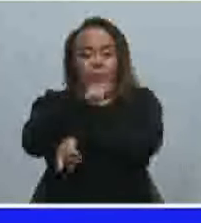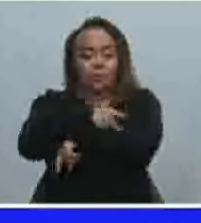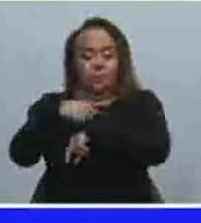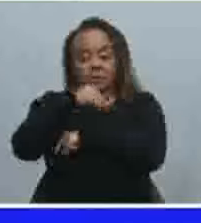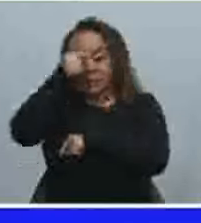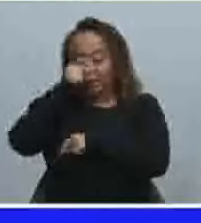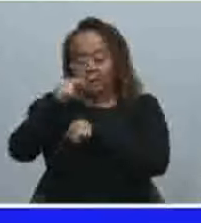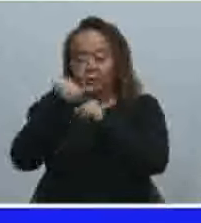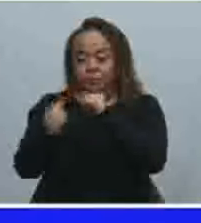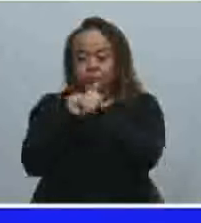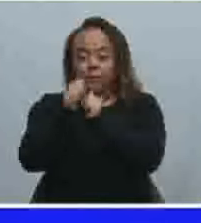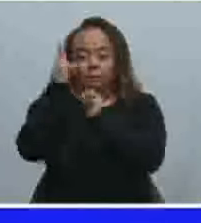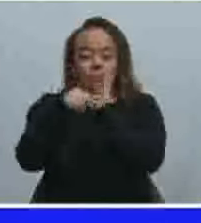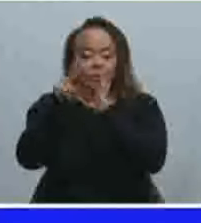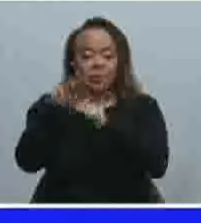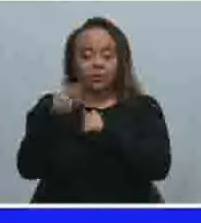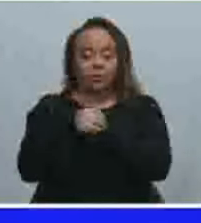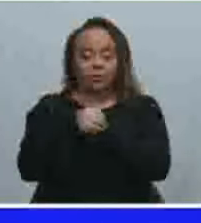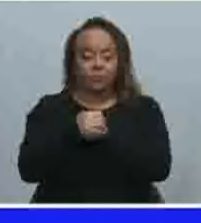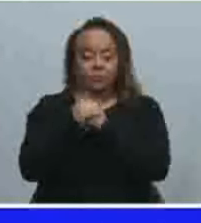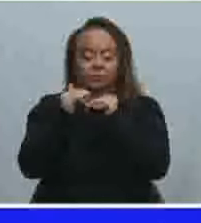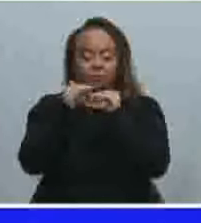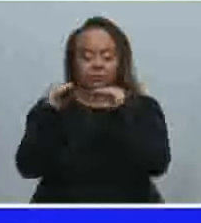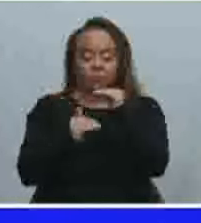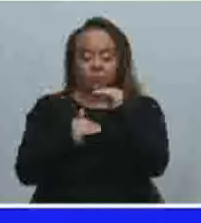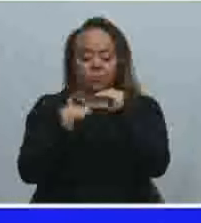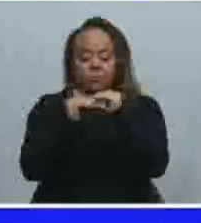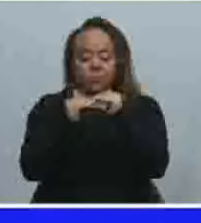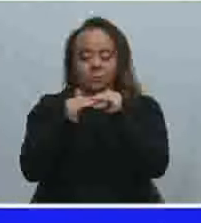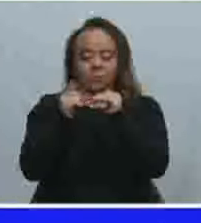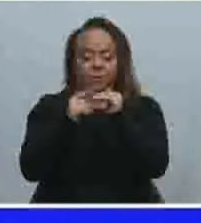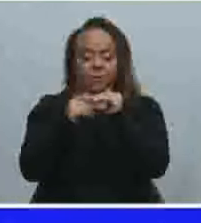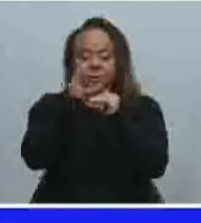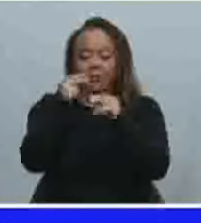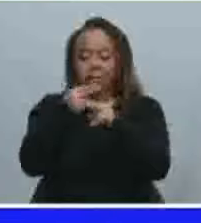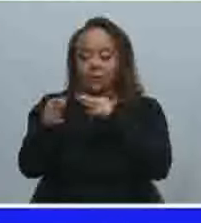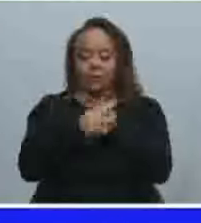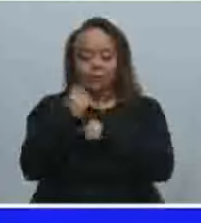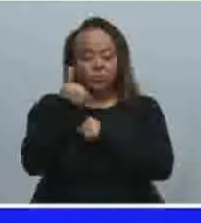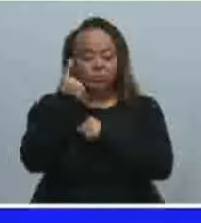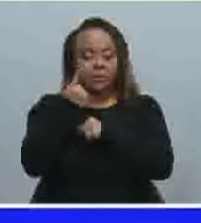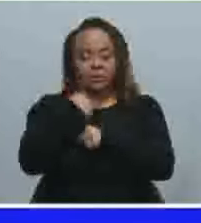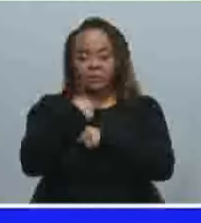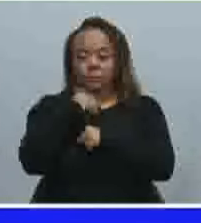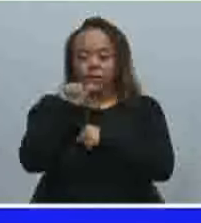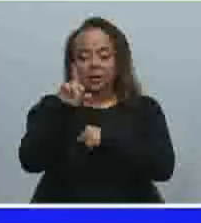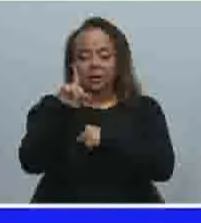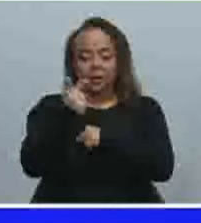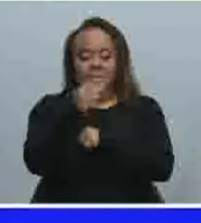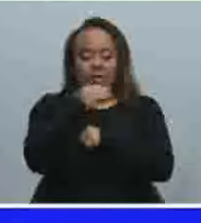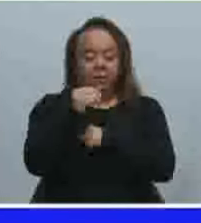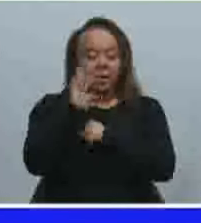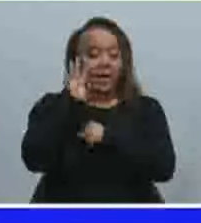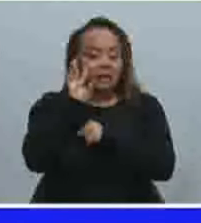último torneo del 2022 ante último en goles en ese torneo que fue corto en la pra del mundial solamente el adg hizo menos goles es decir Santos Hace